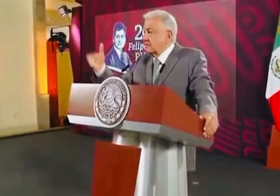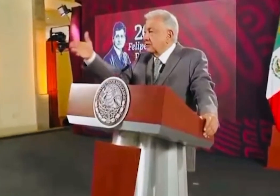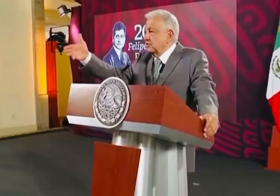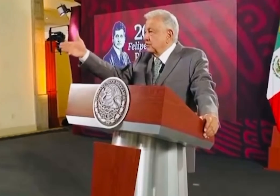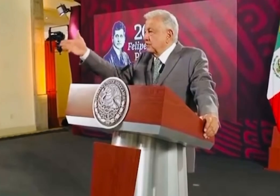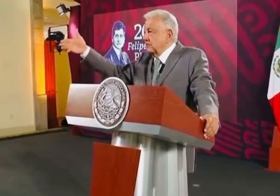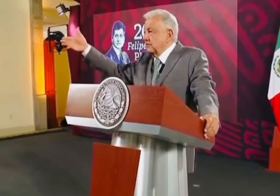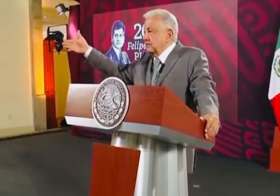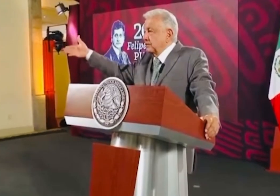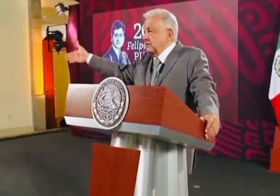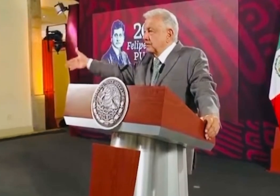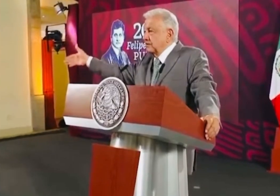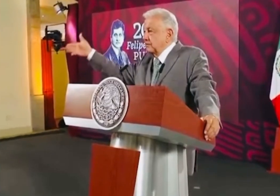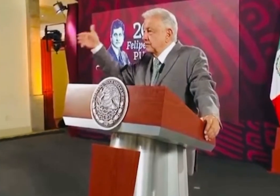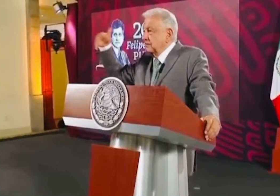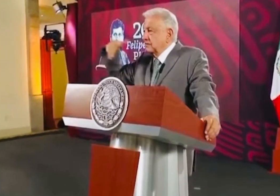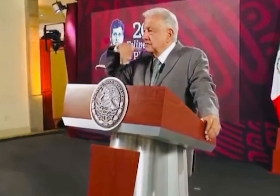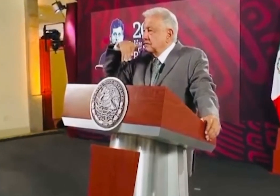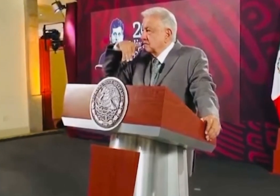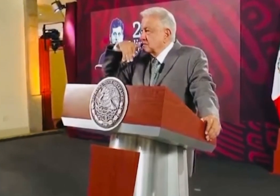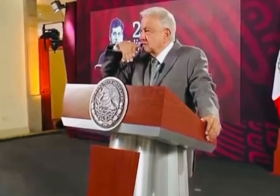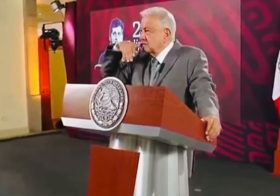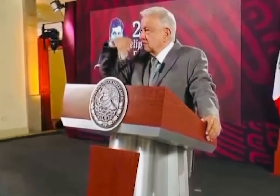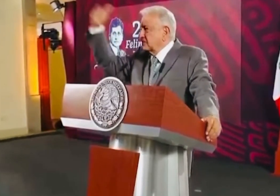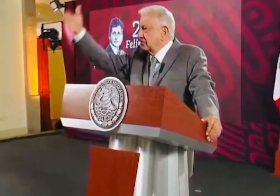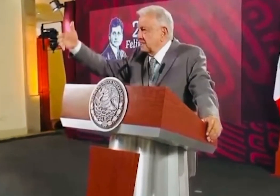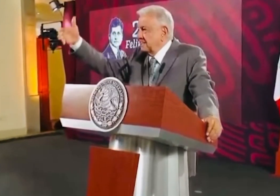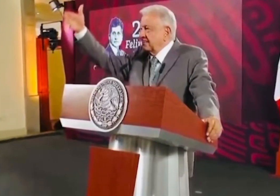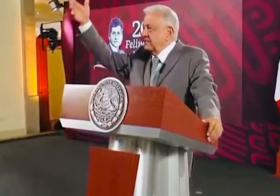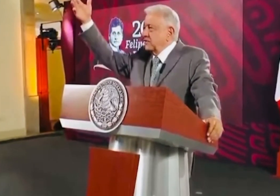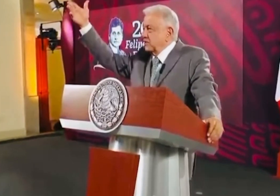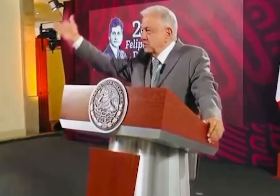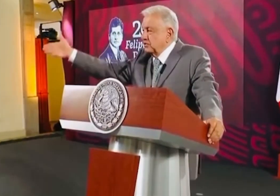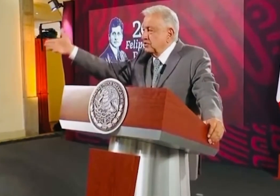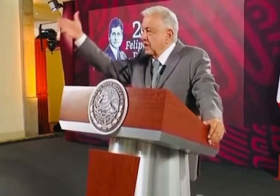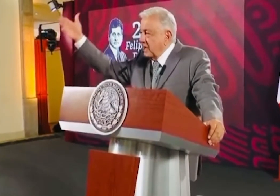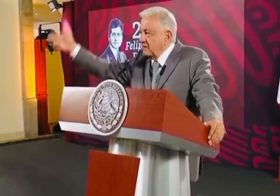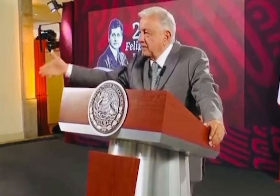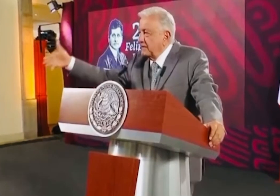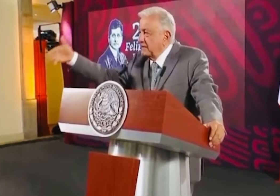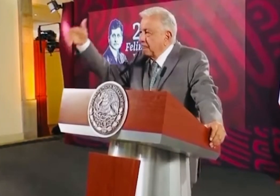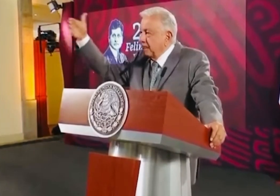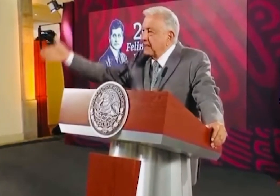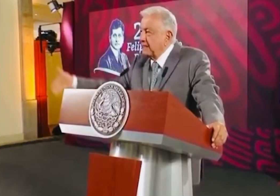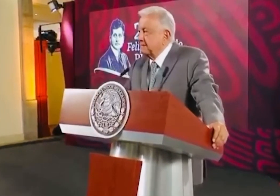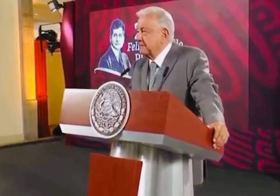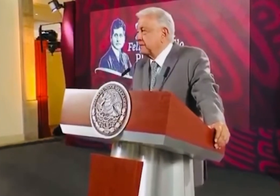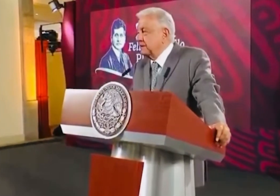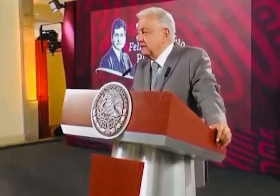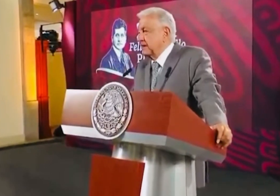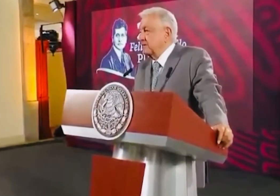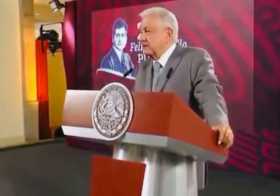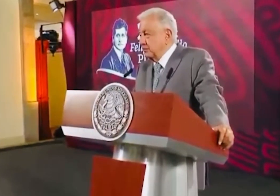la Constitución establece el procedimiento. El 135 de la Constitución habla de que se